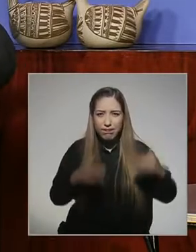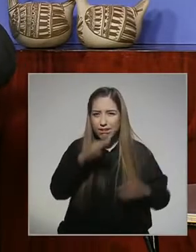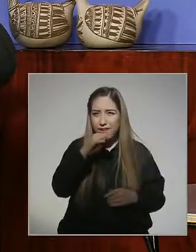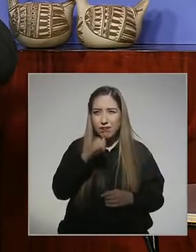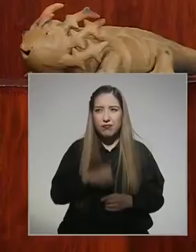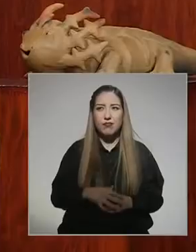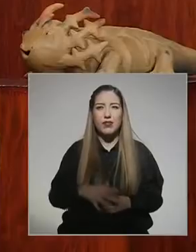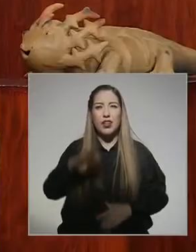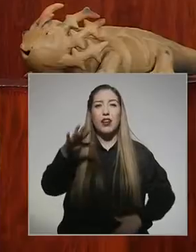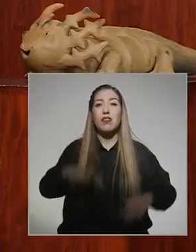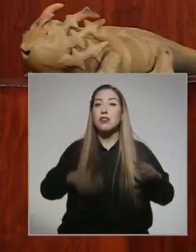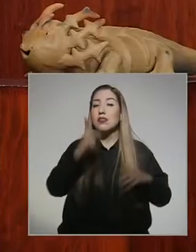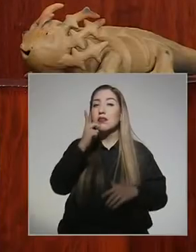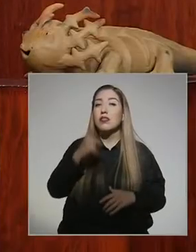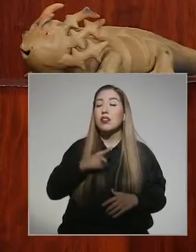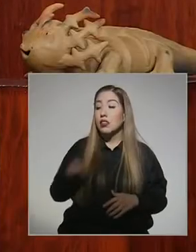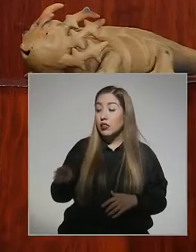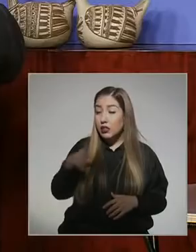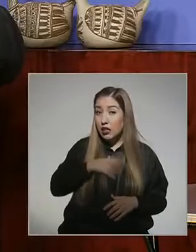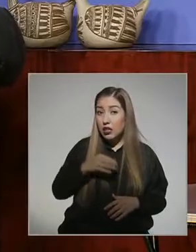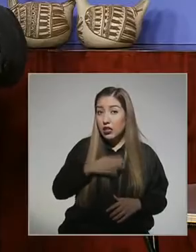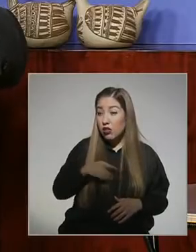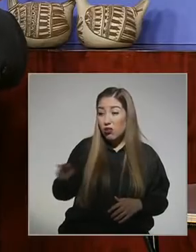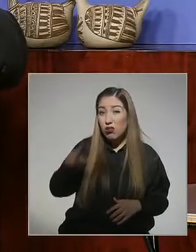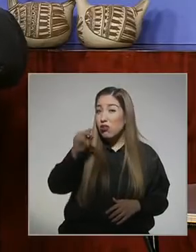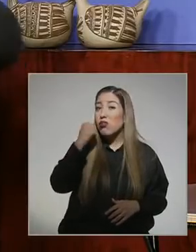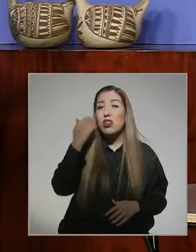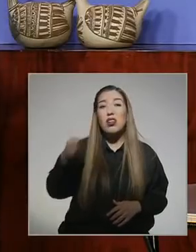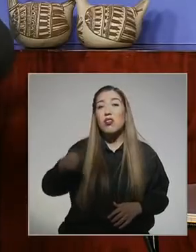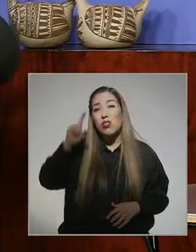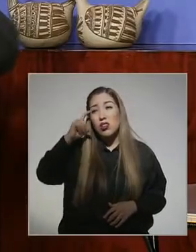terapia que me dicen, quiero que no se enoje. Espérame tantito, ¿no?